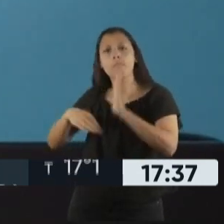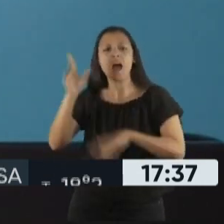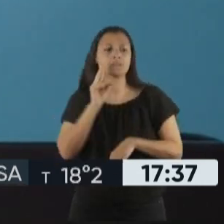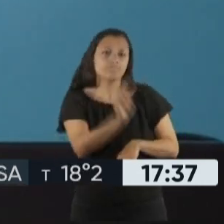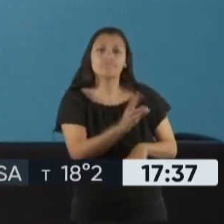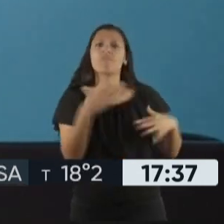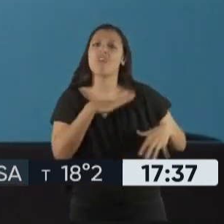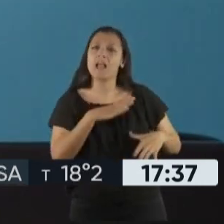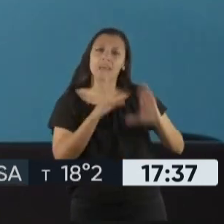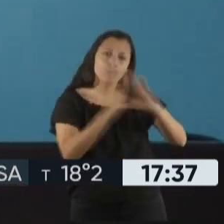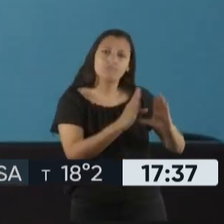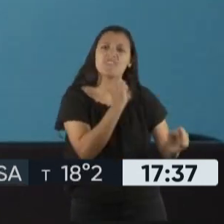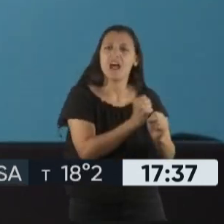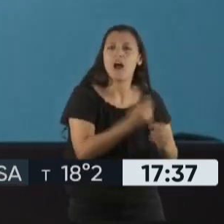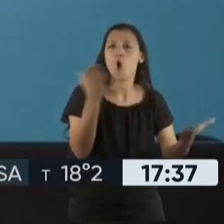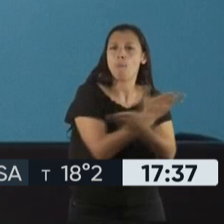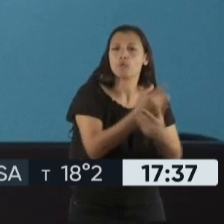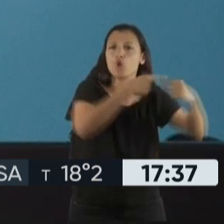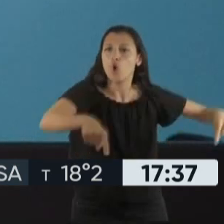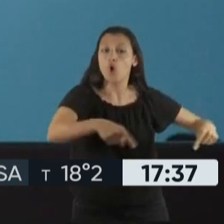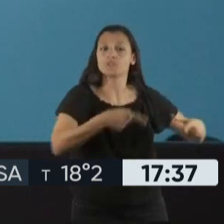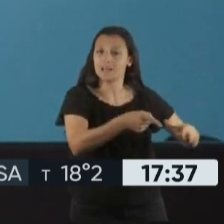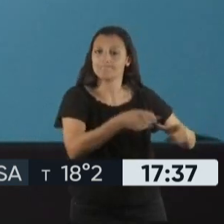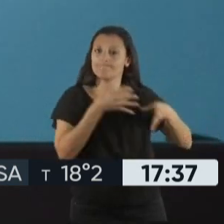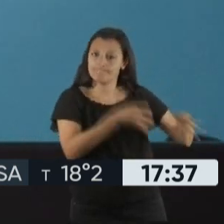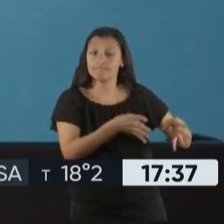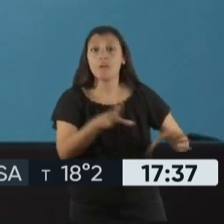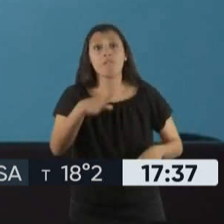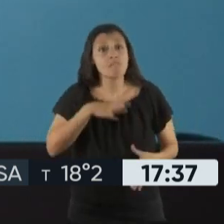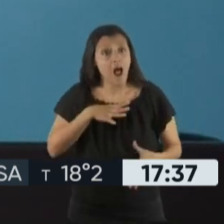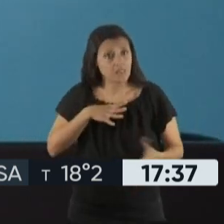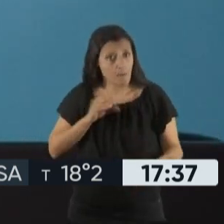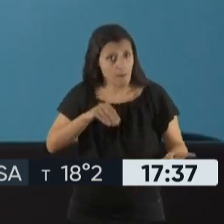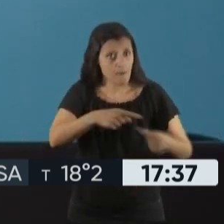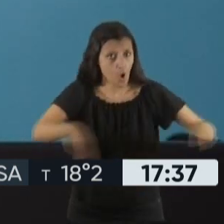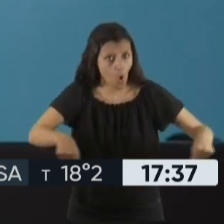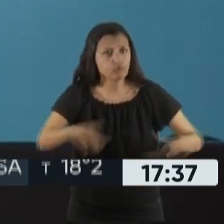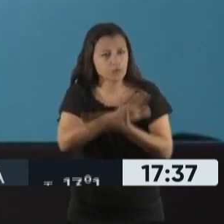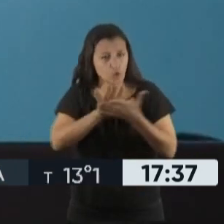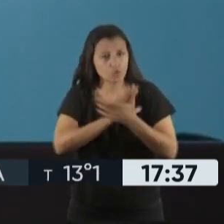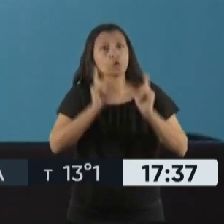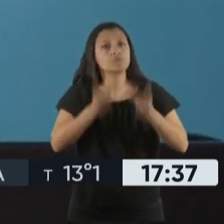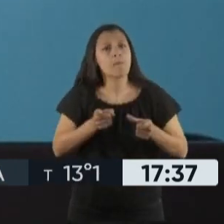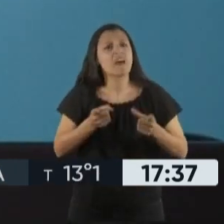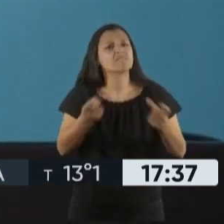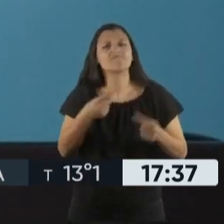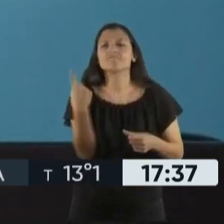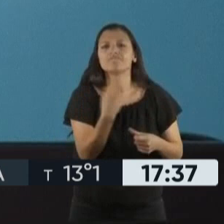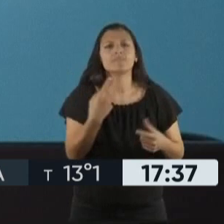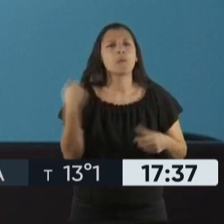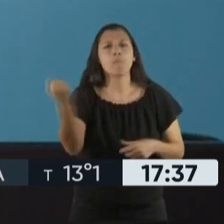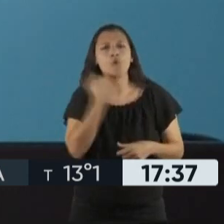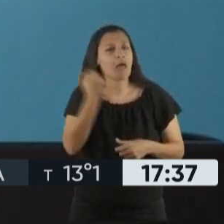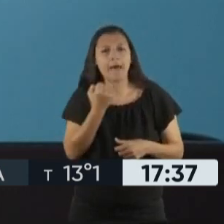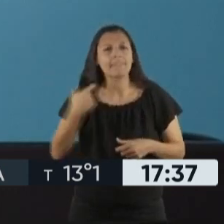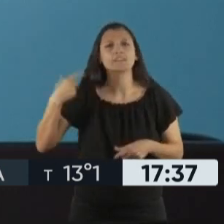la producción. En ese contexto aún quedaban y quedan grandes desafíos, incluyendo la necesidad tan importante desde el